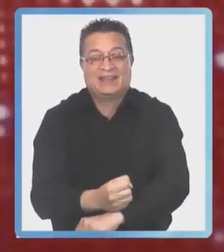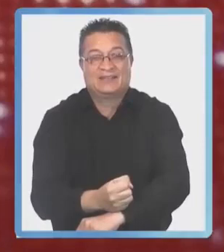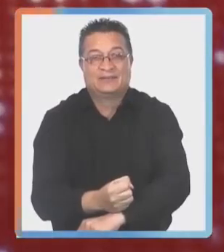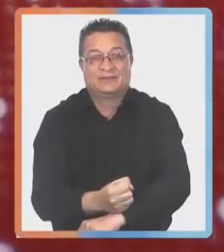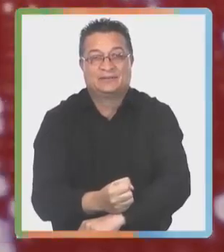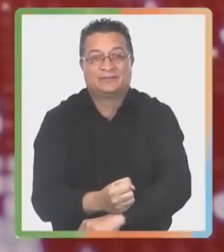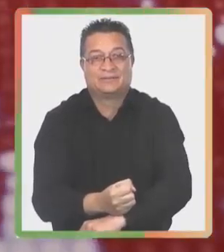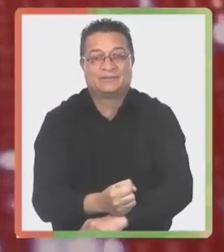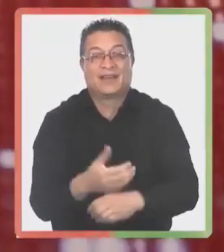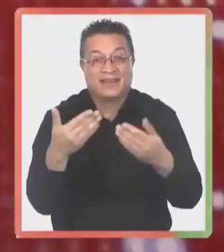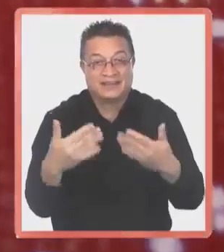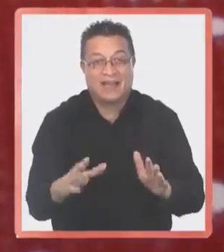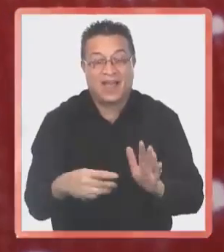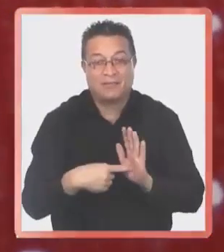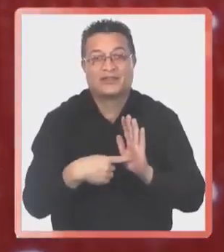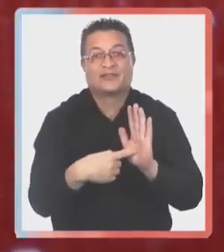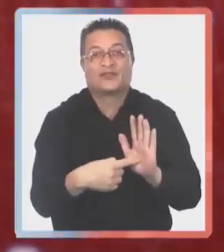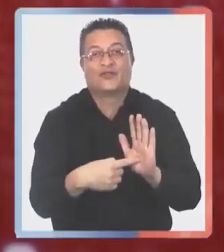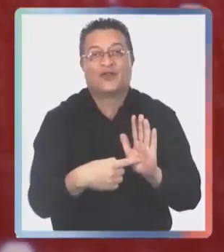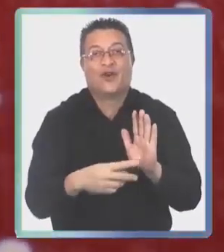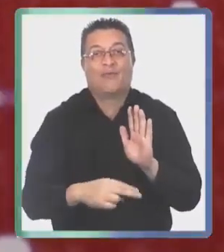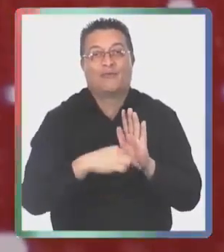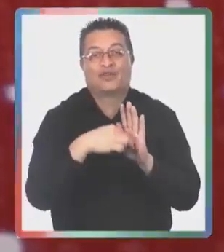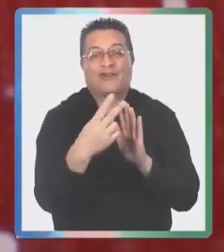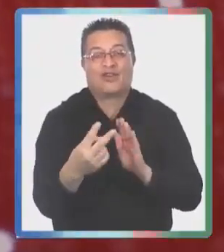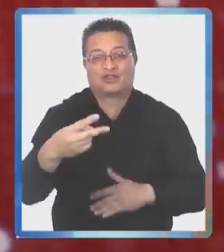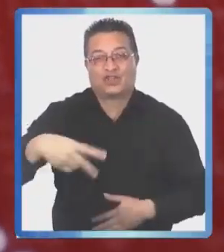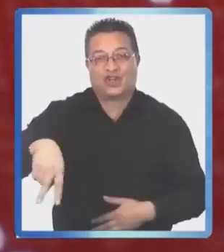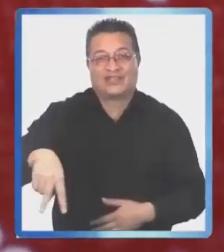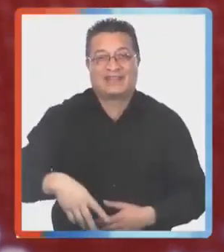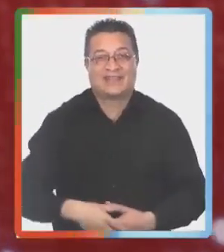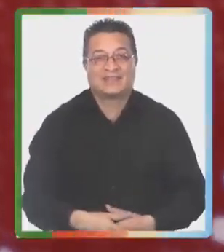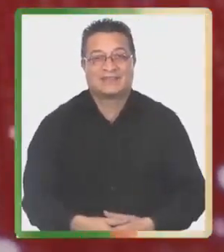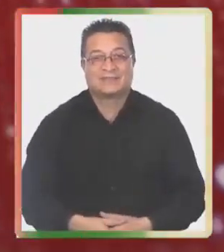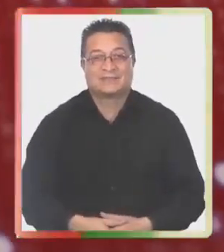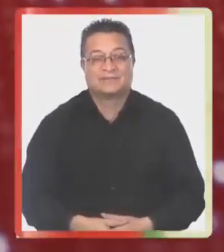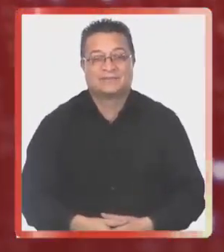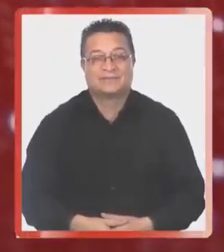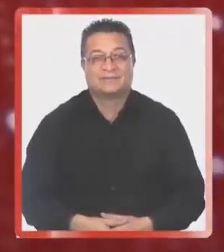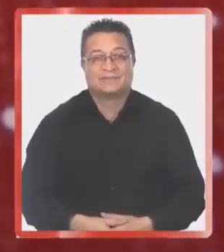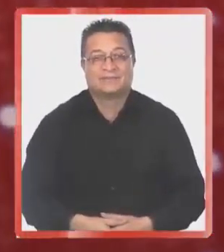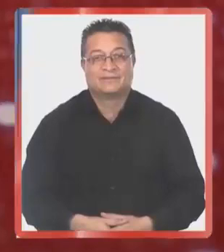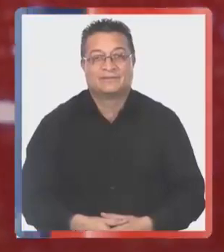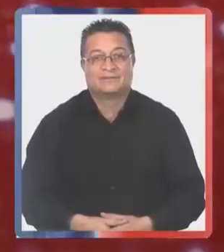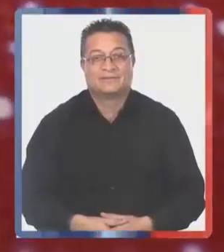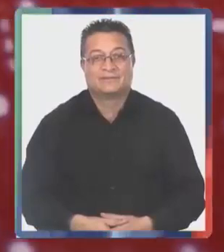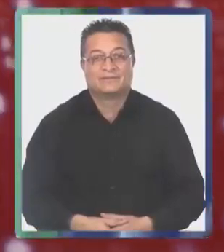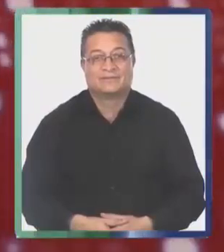Arcatel, presentó Portavoz Noticias.